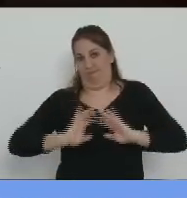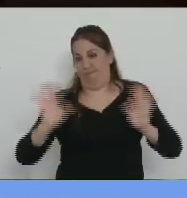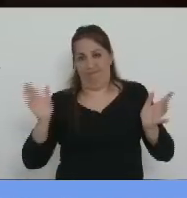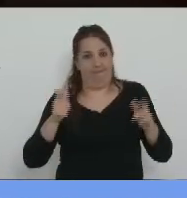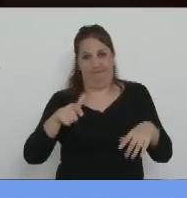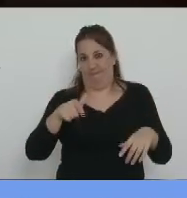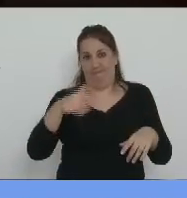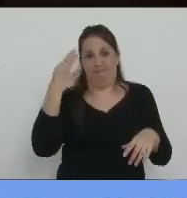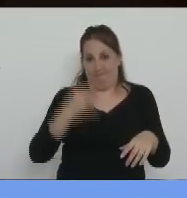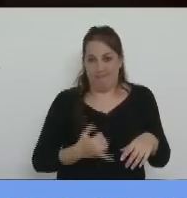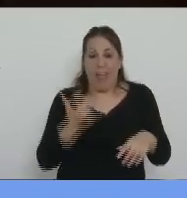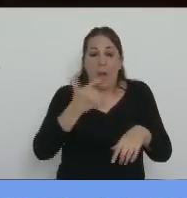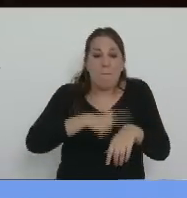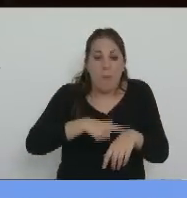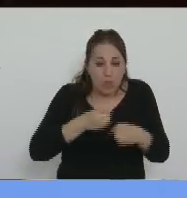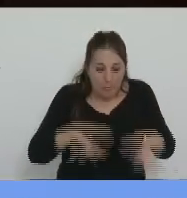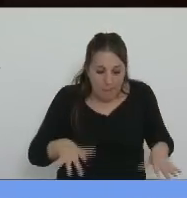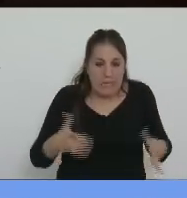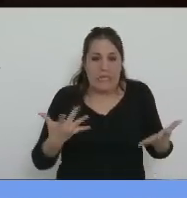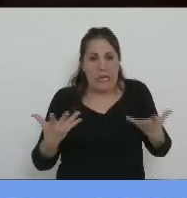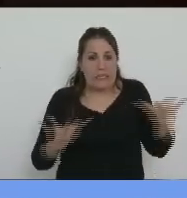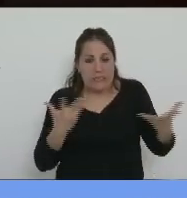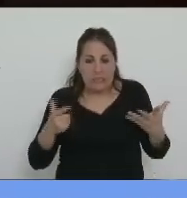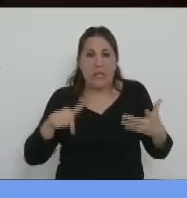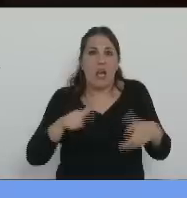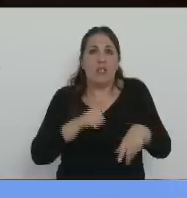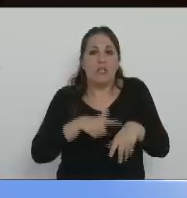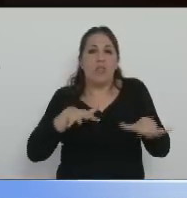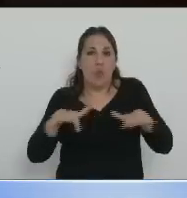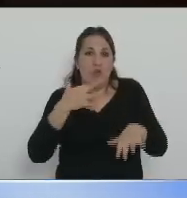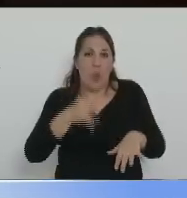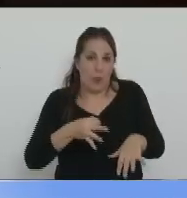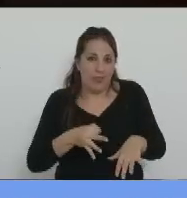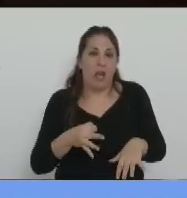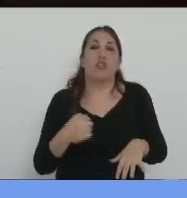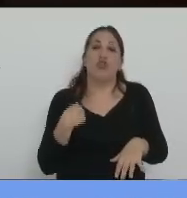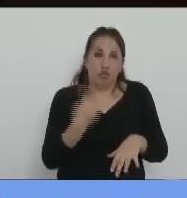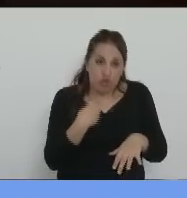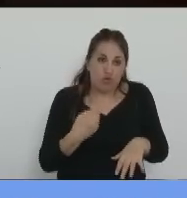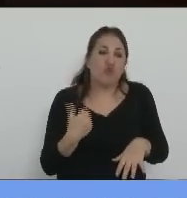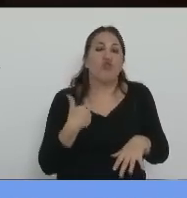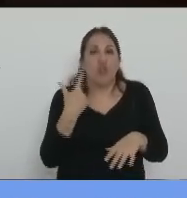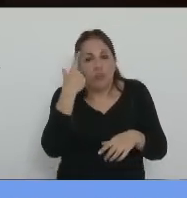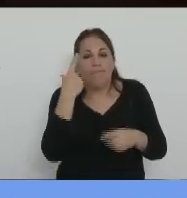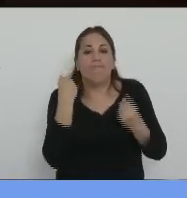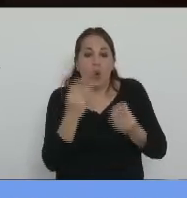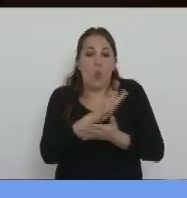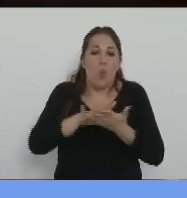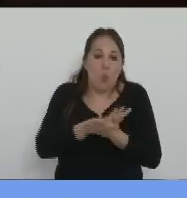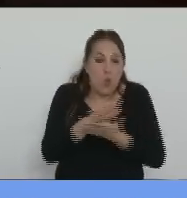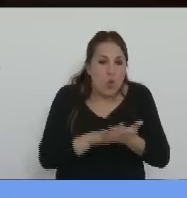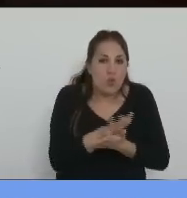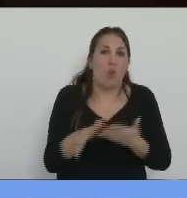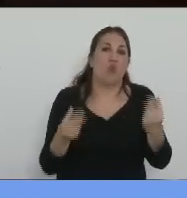todo y empieza en las realidades la realidad que está en la argentina que tenemos nosotros humildemente estamos tratando de buscarle una